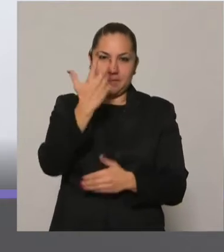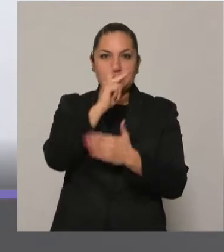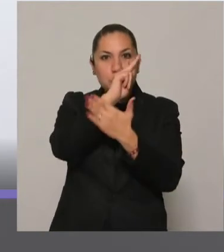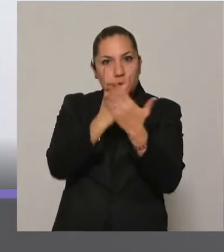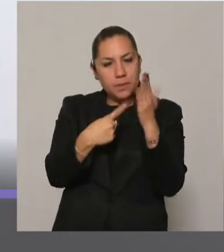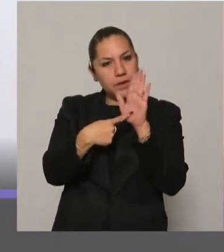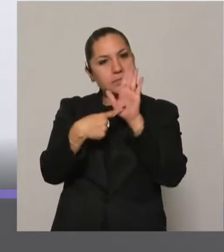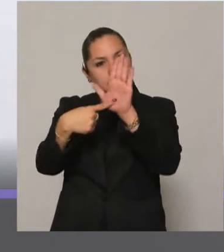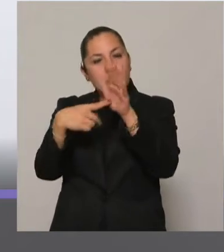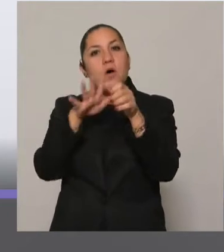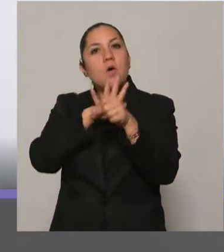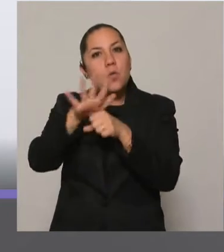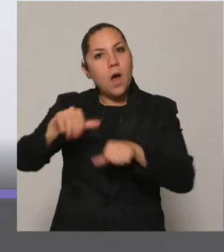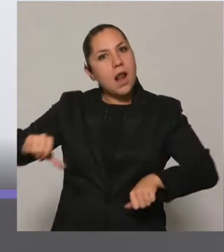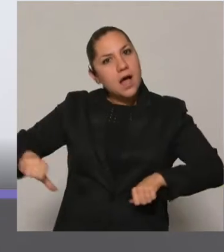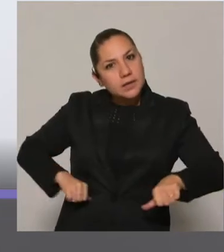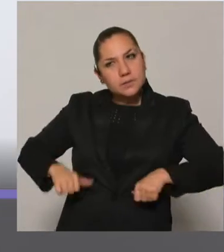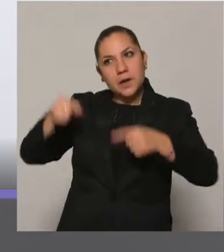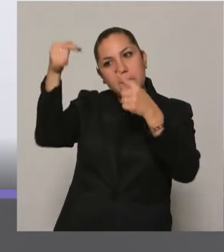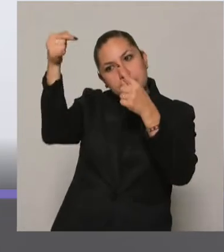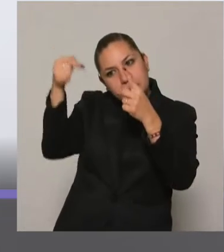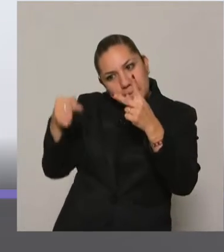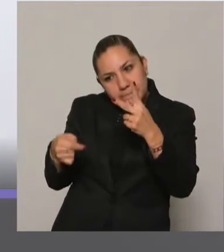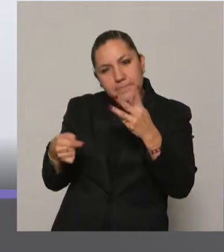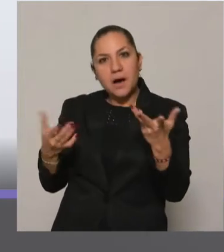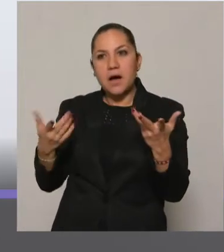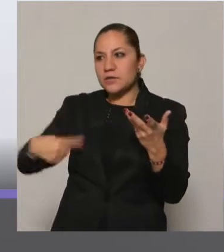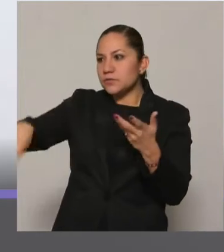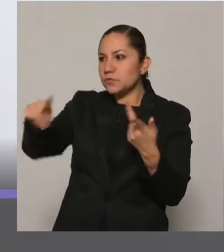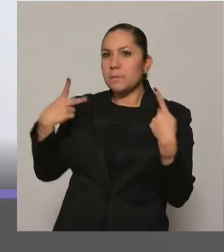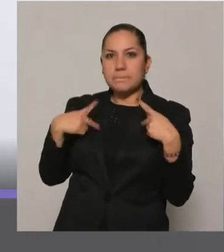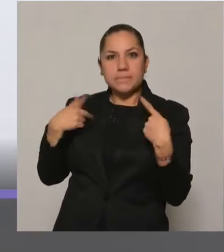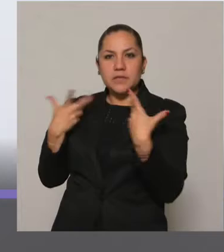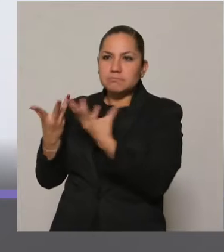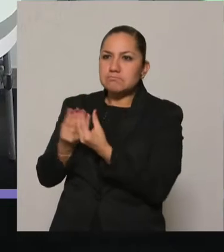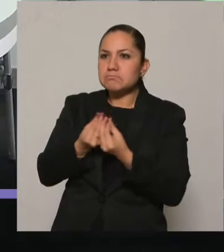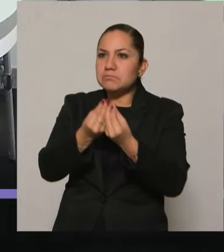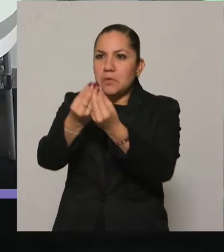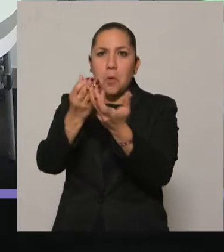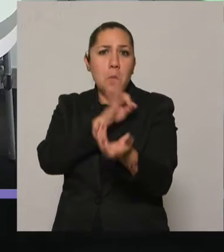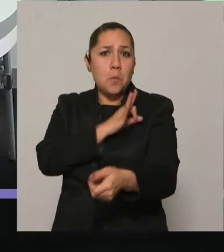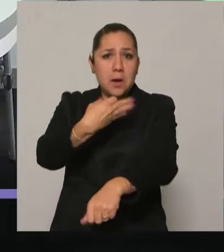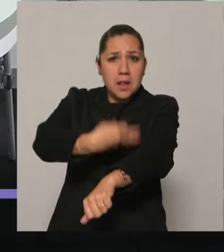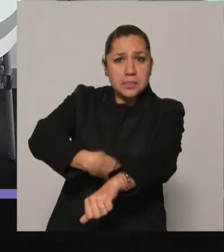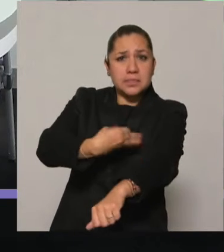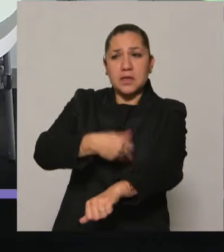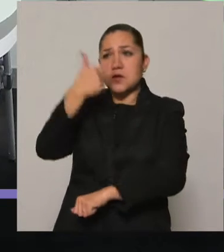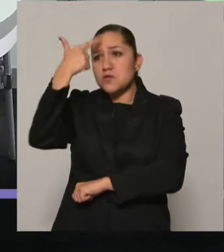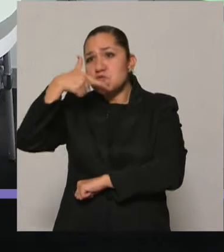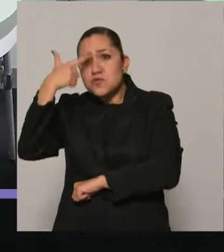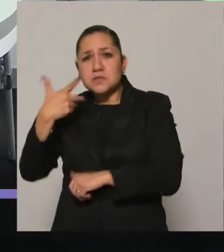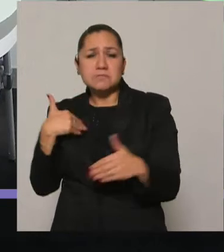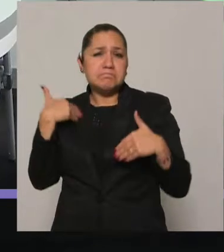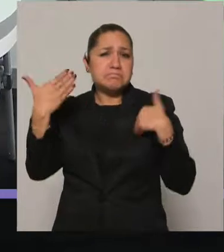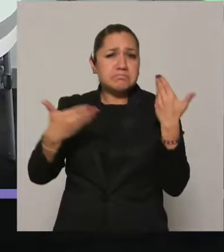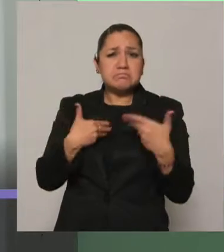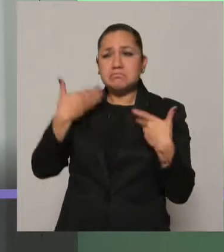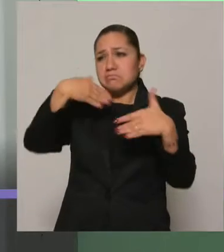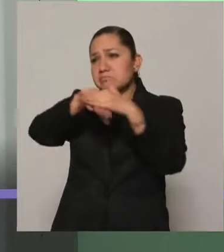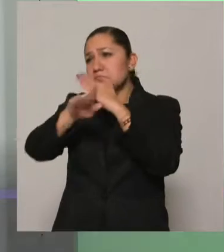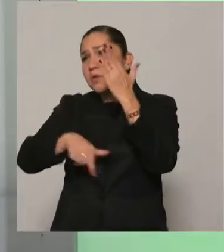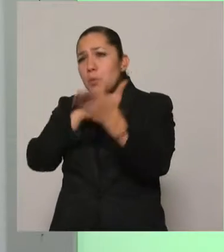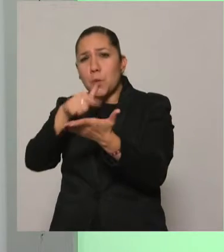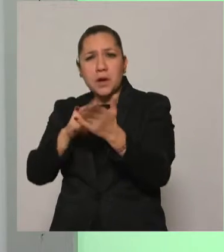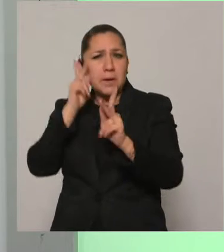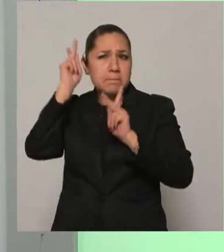quién, cuánto nos va a costar poder salir pues a disfrutar la tarde, las noches, claro, y lo que se pueda visitar. La ciudad